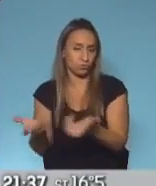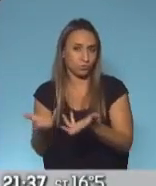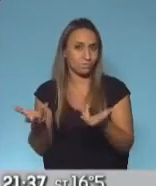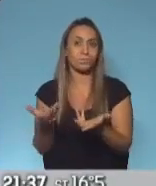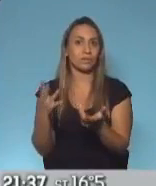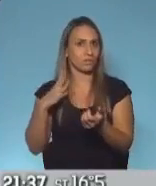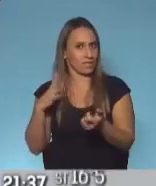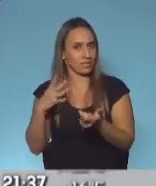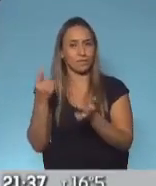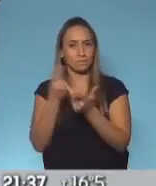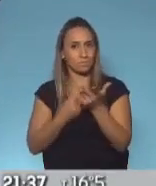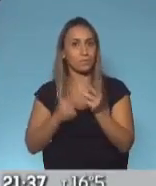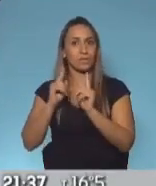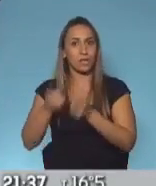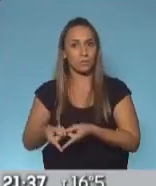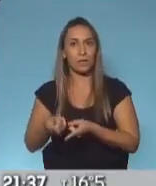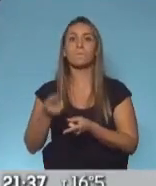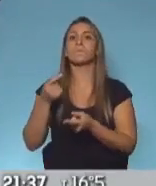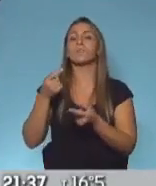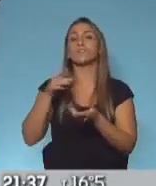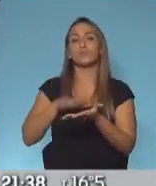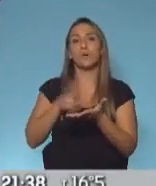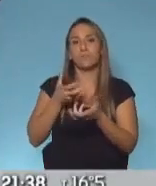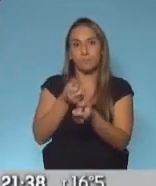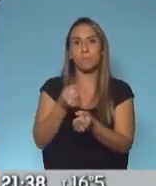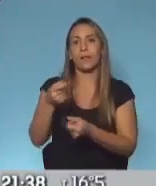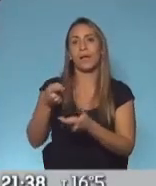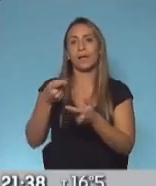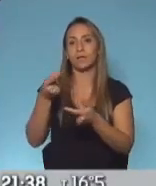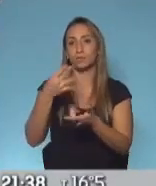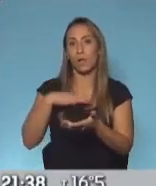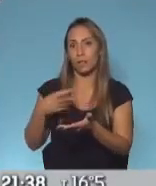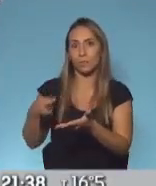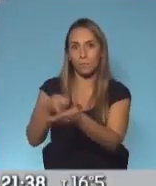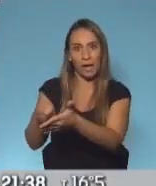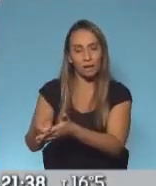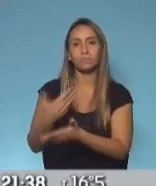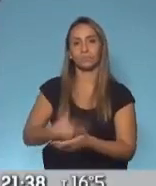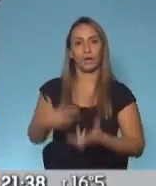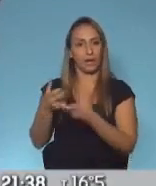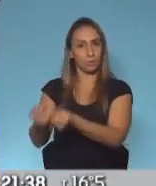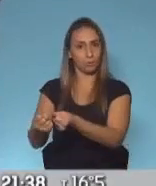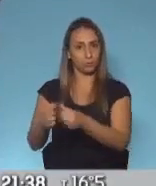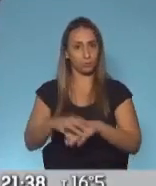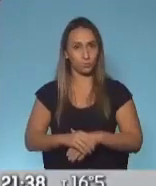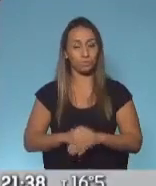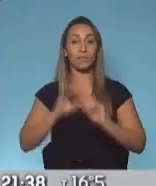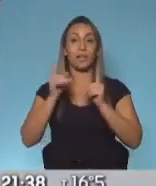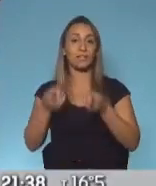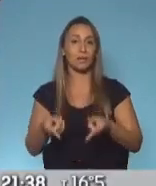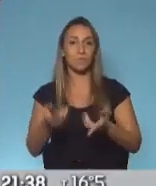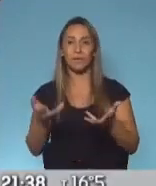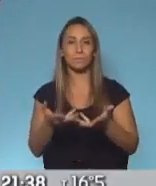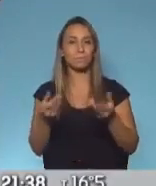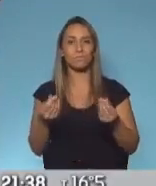en materia sobre todo de garantía de pago de salarios, una serie de decisiones vinculadas a